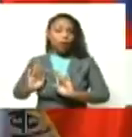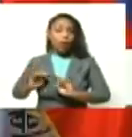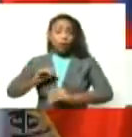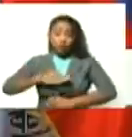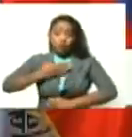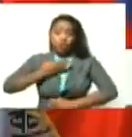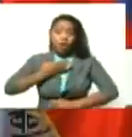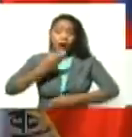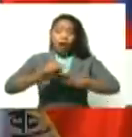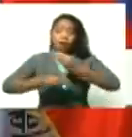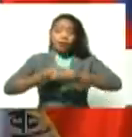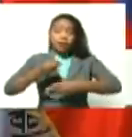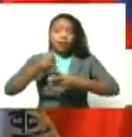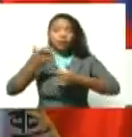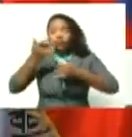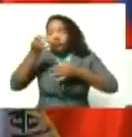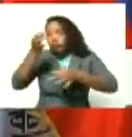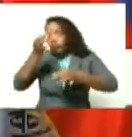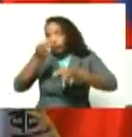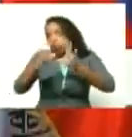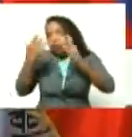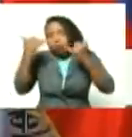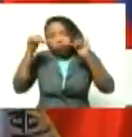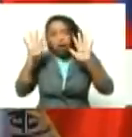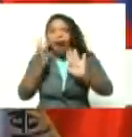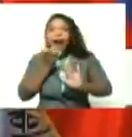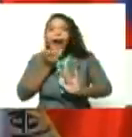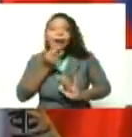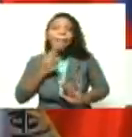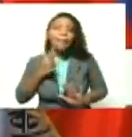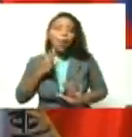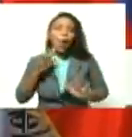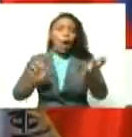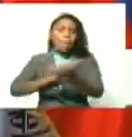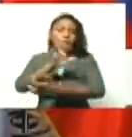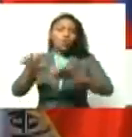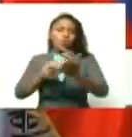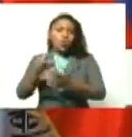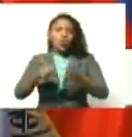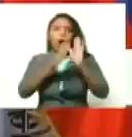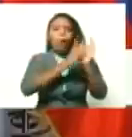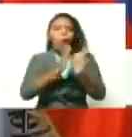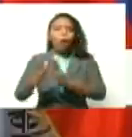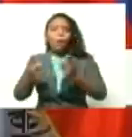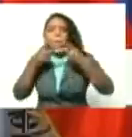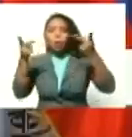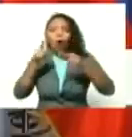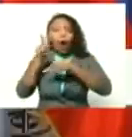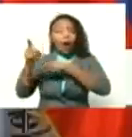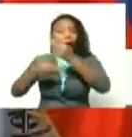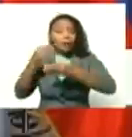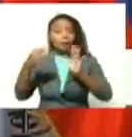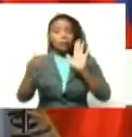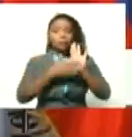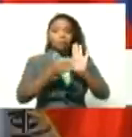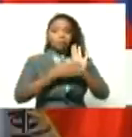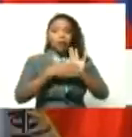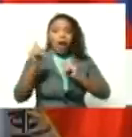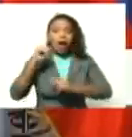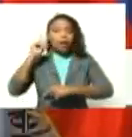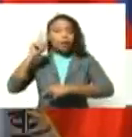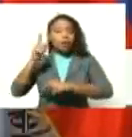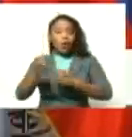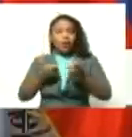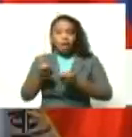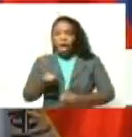pudiera ser, supóngase usted, la alteración del orden público, etcétera, ahí hay tipificado el delito de